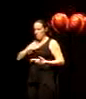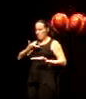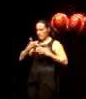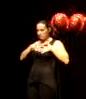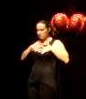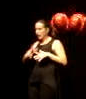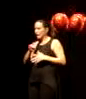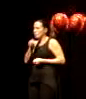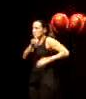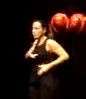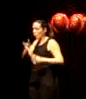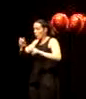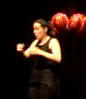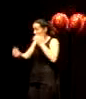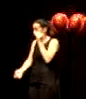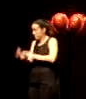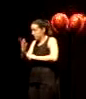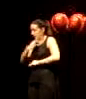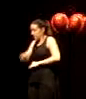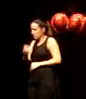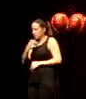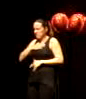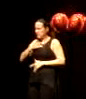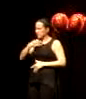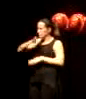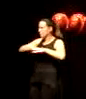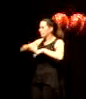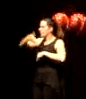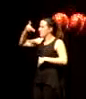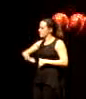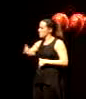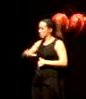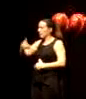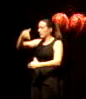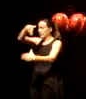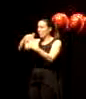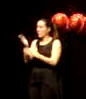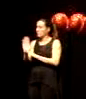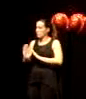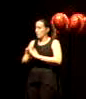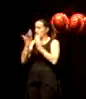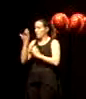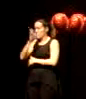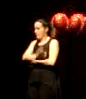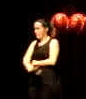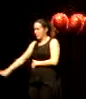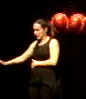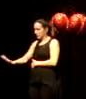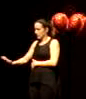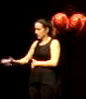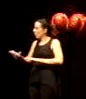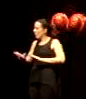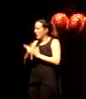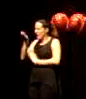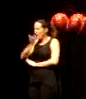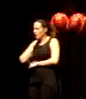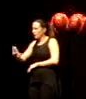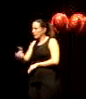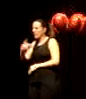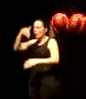contar una nueva historia. Y eso para mí es un elemento fundamental dentro del libro infantil. El libro infantil